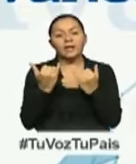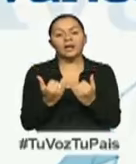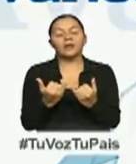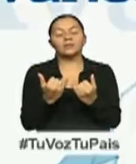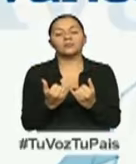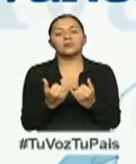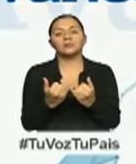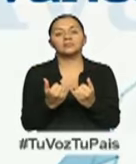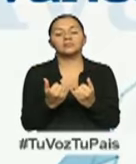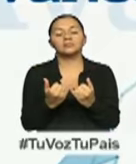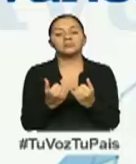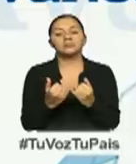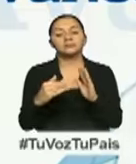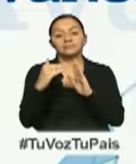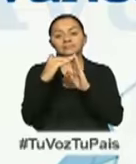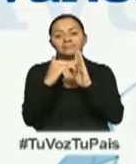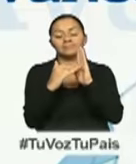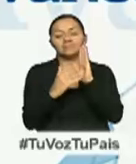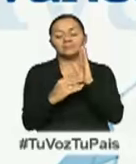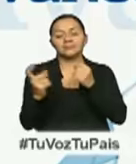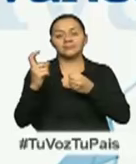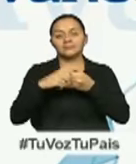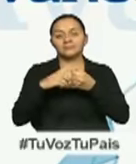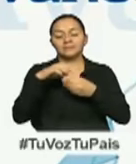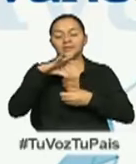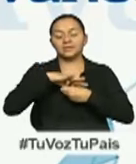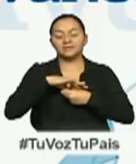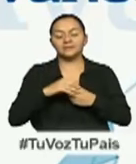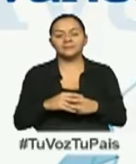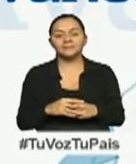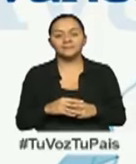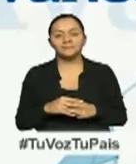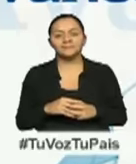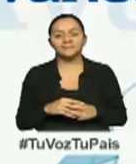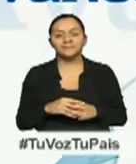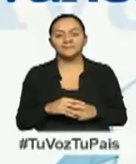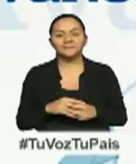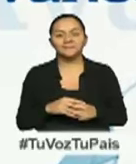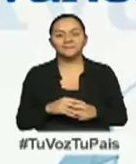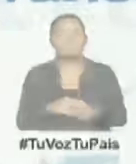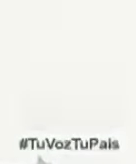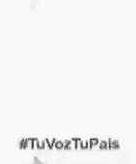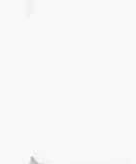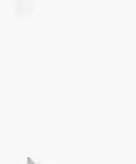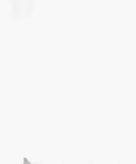actualiza el padrón electoral. Con eso volvemos.